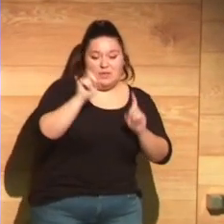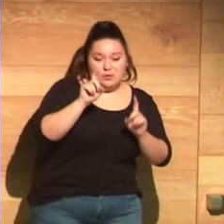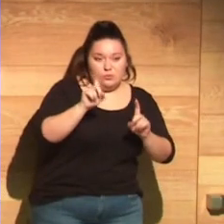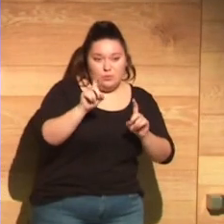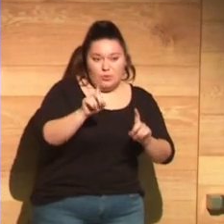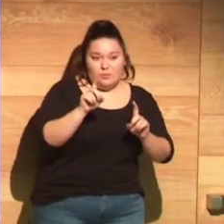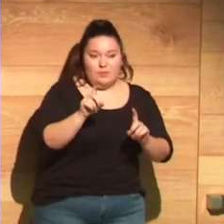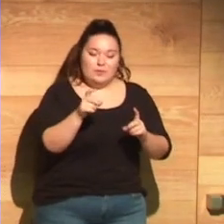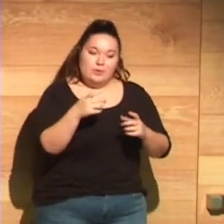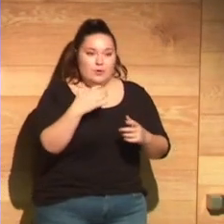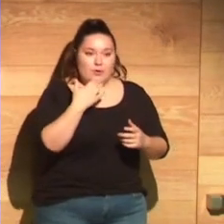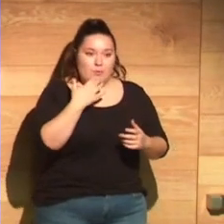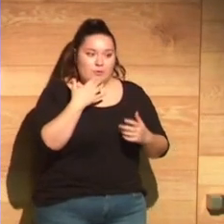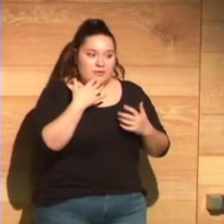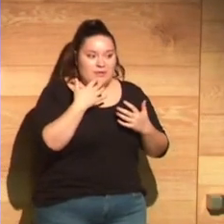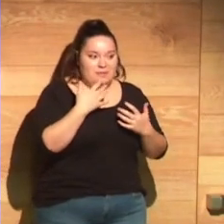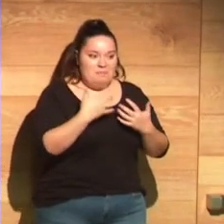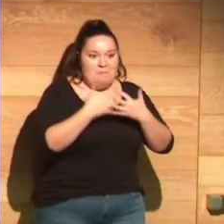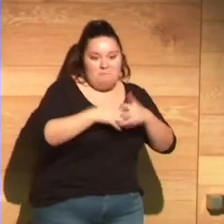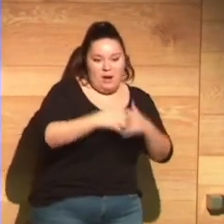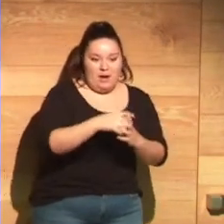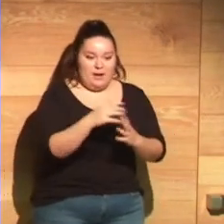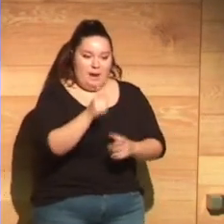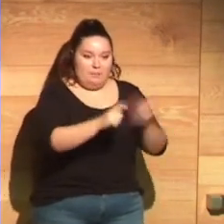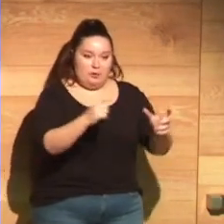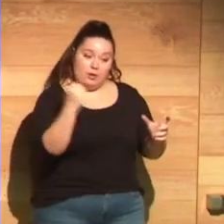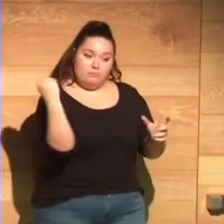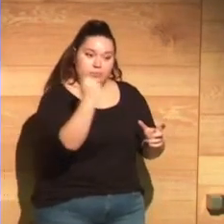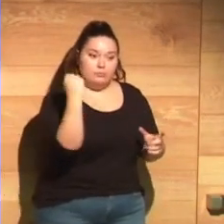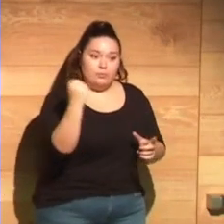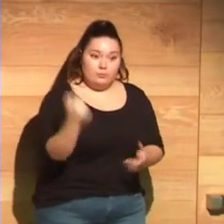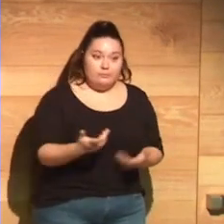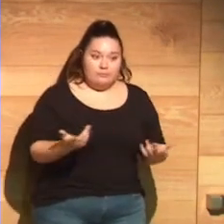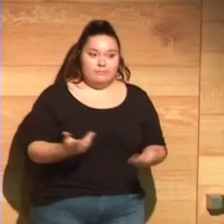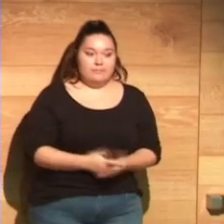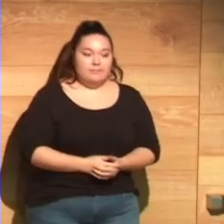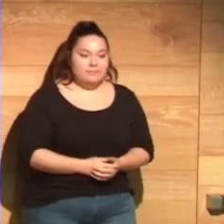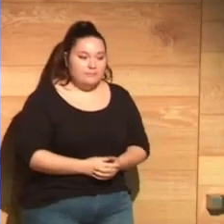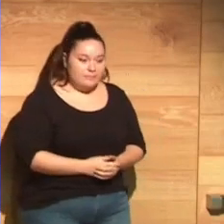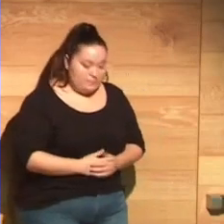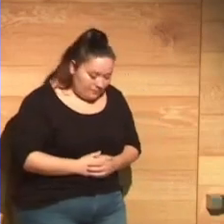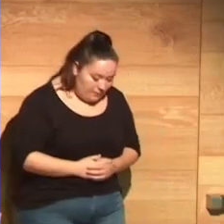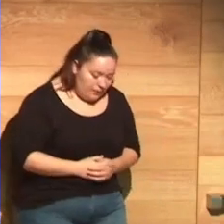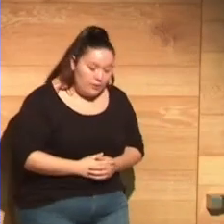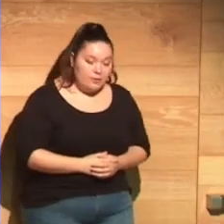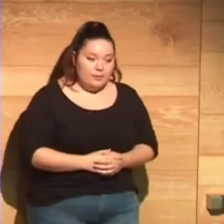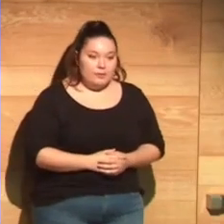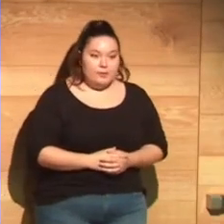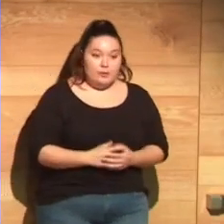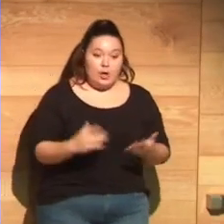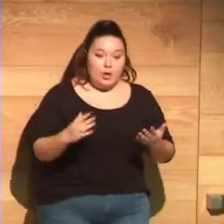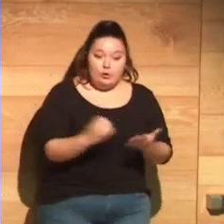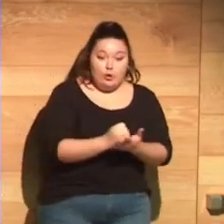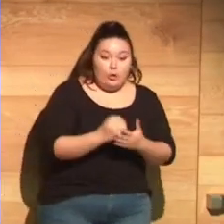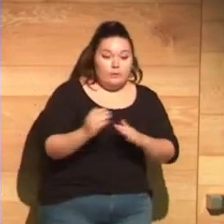era una máquina de destrozar personas, literalmente, y que Judy Garland, ¿no?